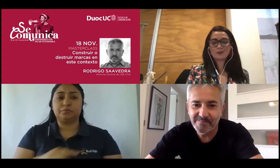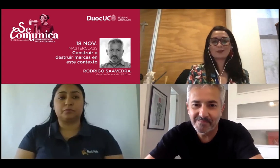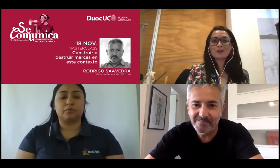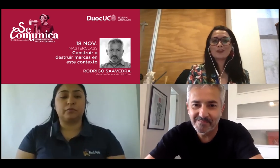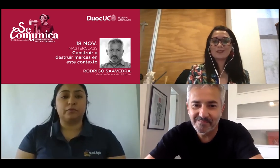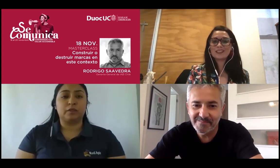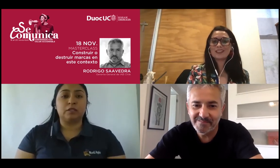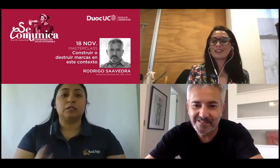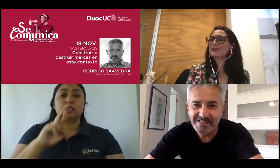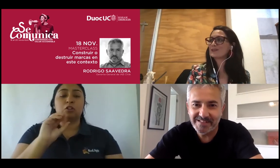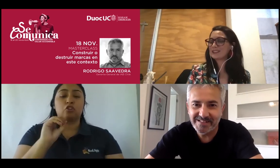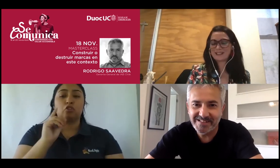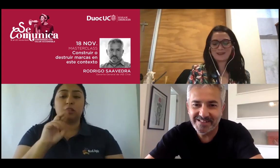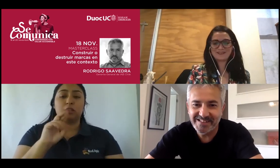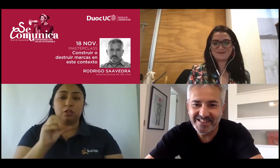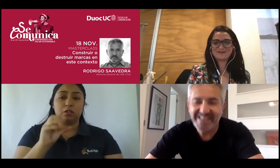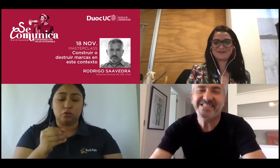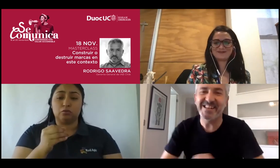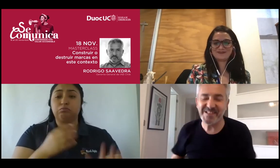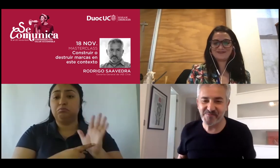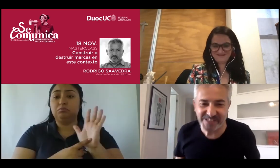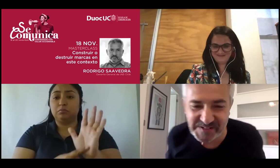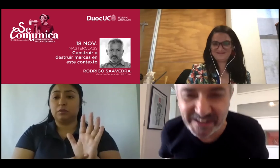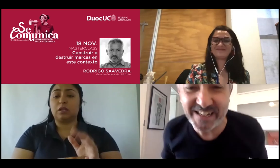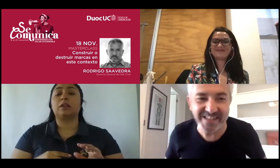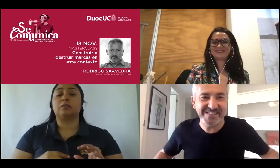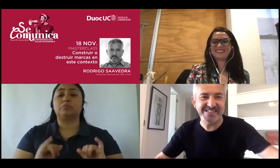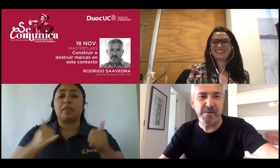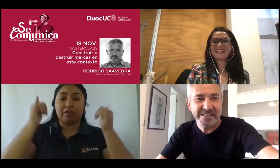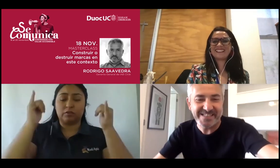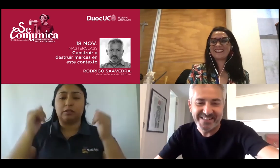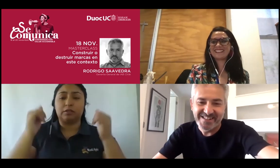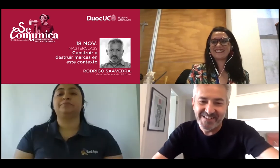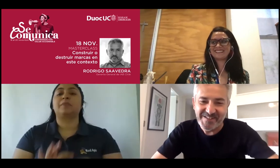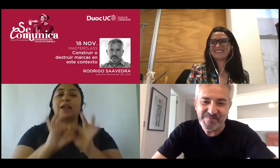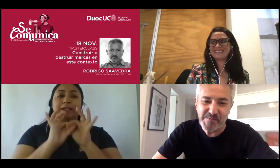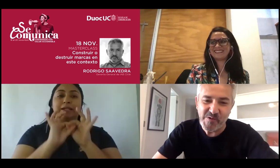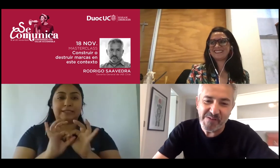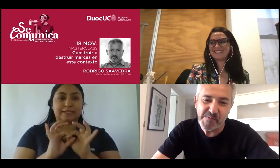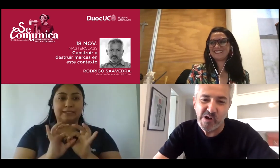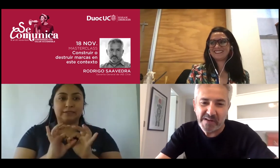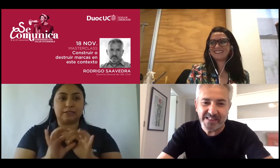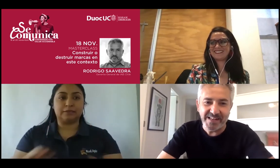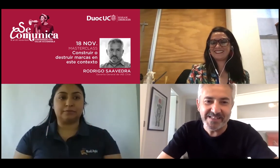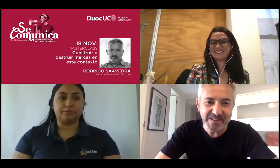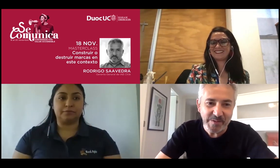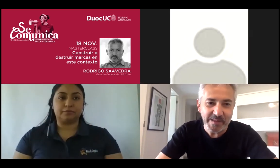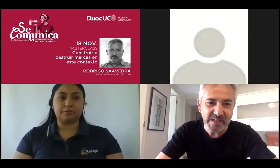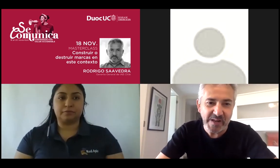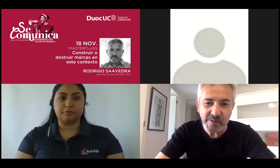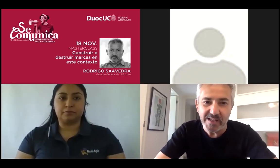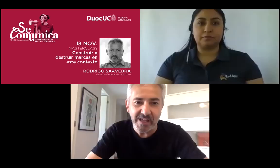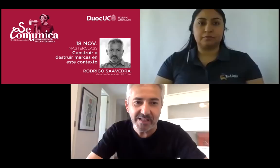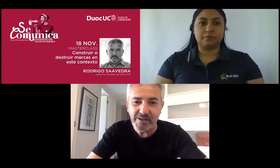escenario es todo tuyo, que lo disfrutes también. Excelente, muchísimas gracias. Gracias a ti. Vamos a partir haciendo